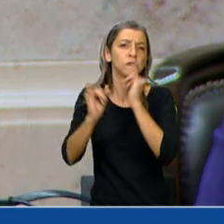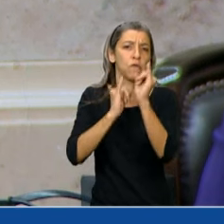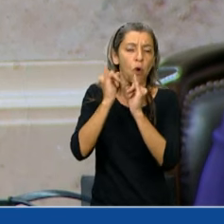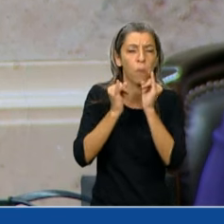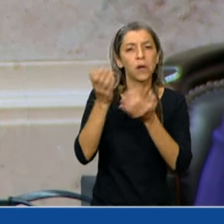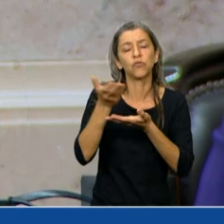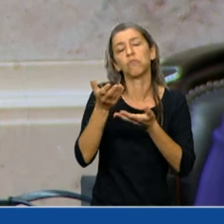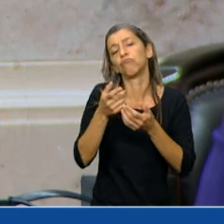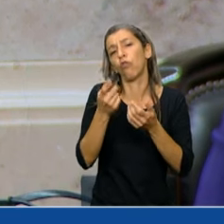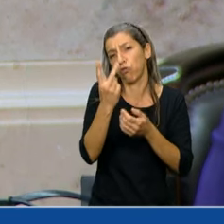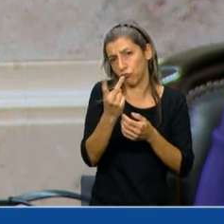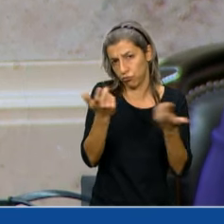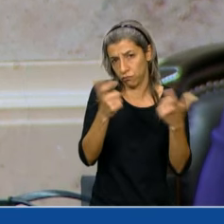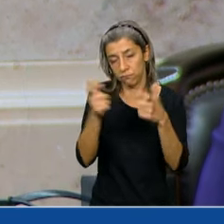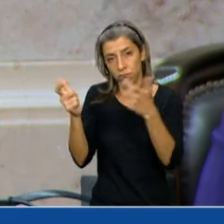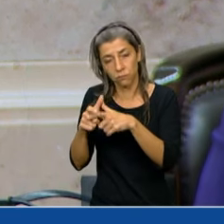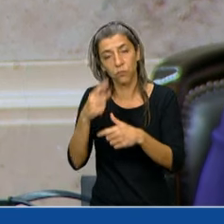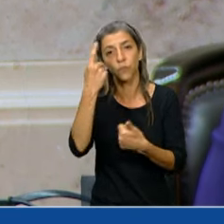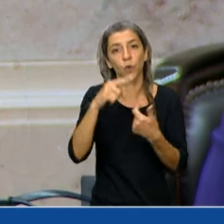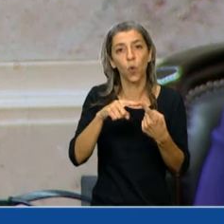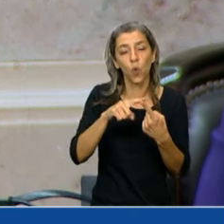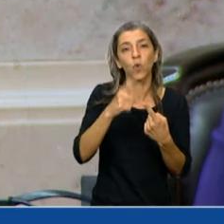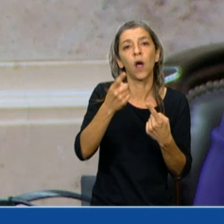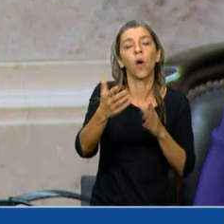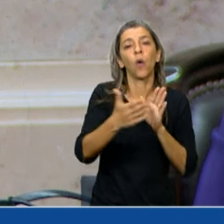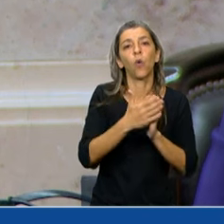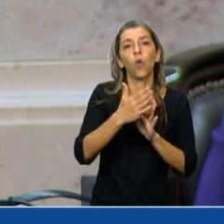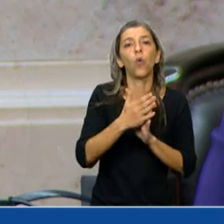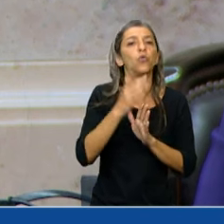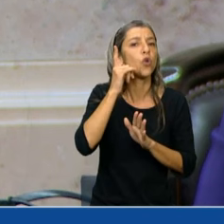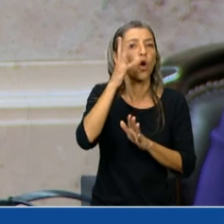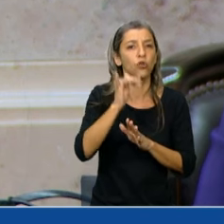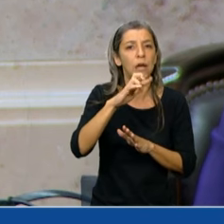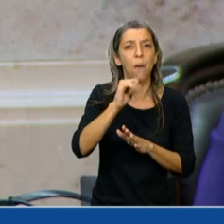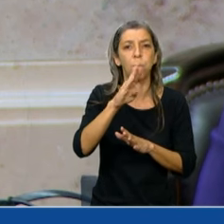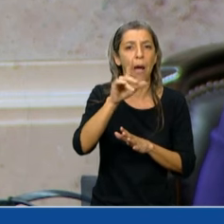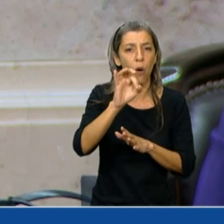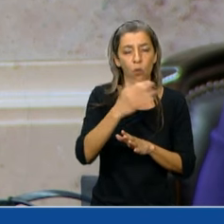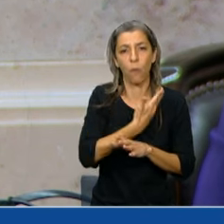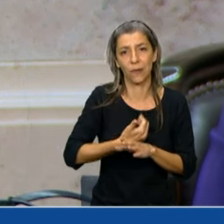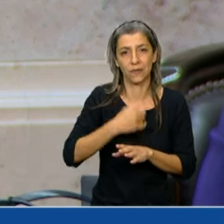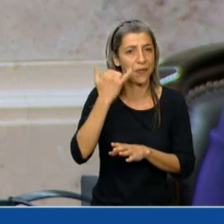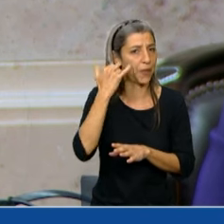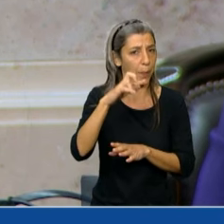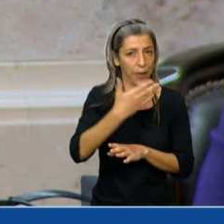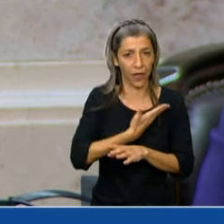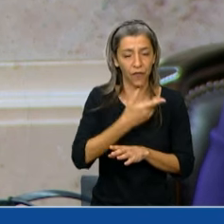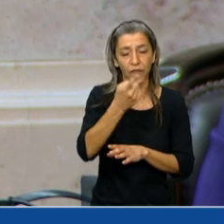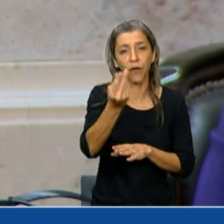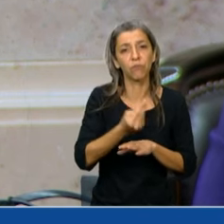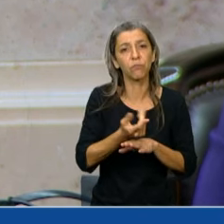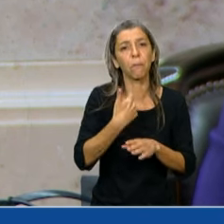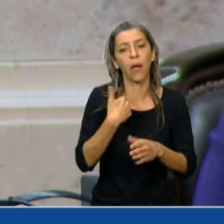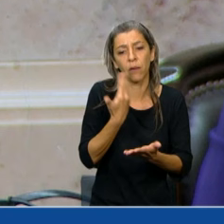dos reuniones informativas uno como dicen con Pablo González presidente ipf se de ipf donde viene a presentar el